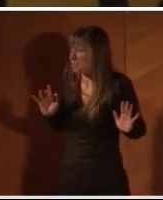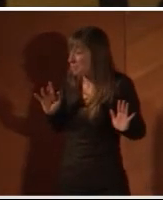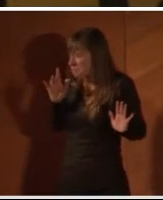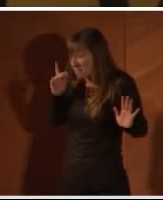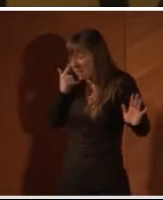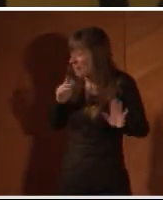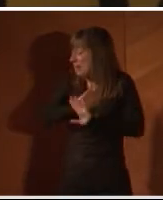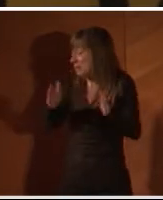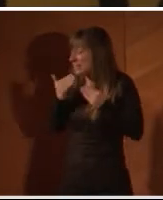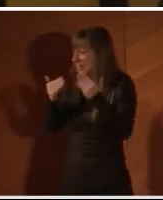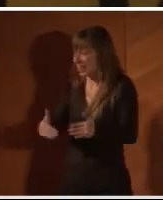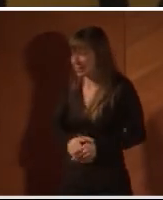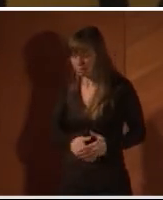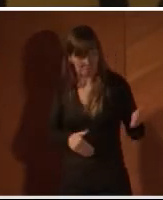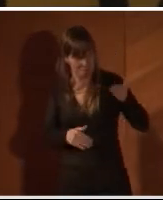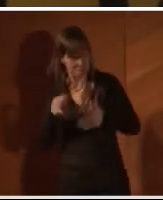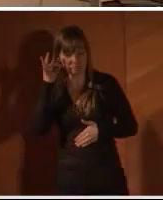nada más, gracias.